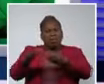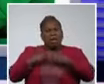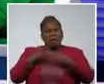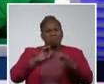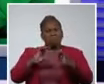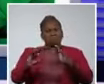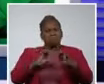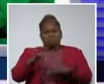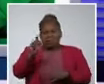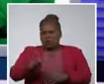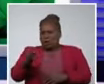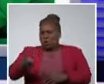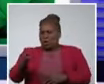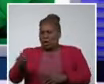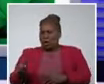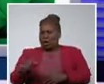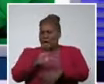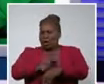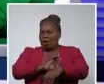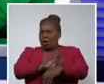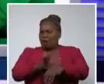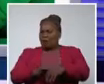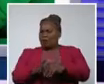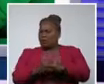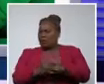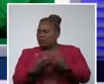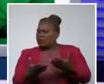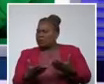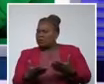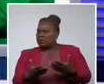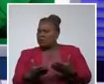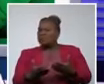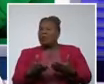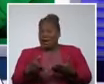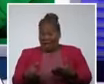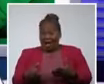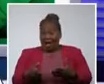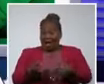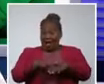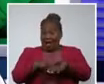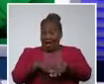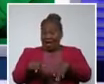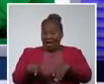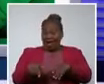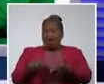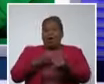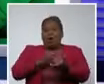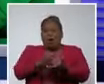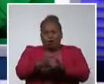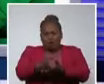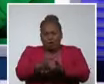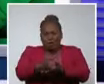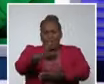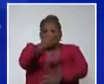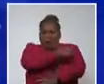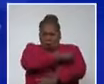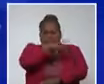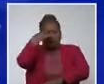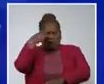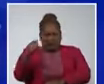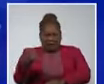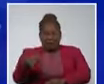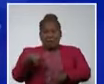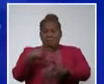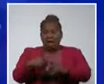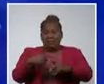por el cual no se debe de abandonar las medidas que hemos aprendido a tener para protegernos.